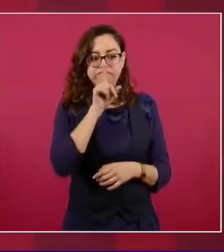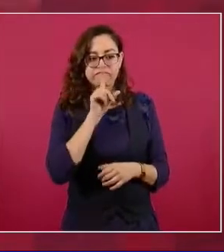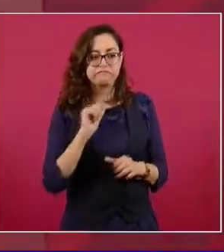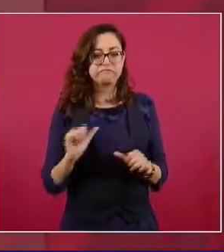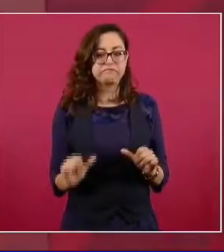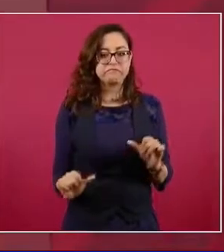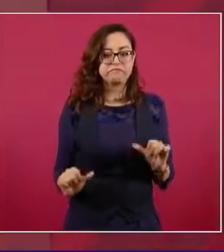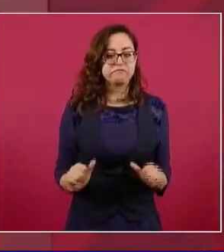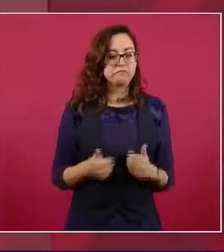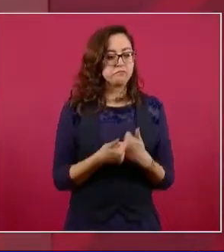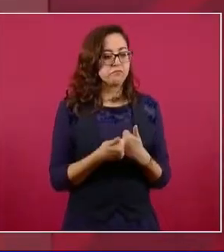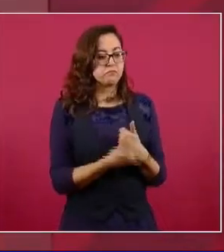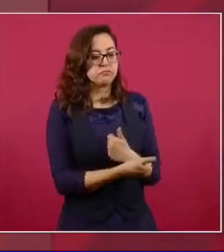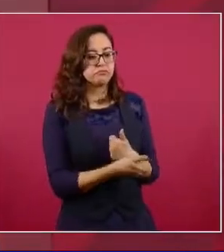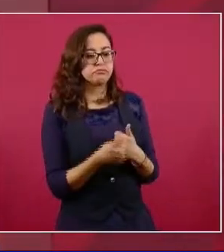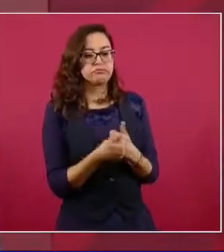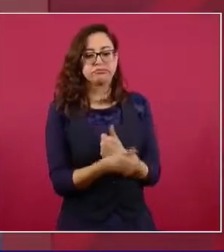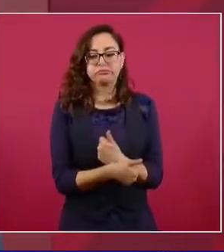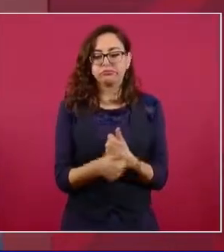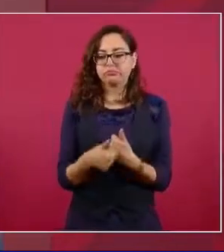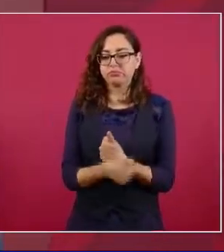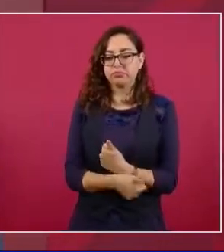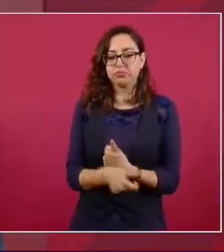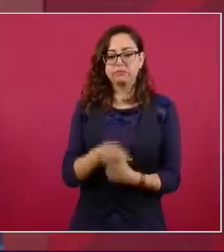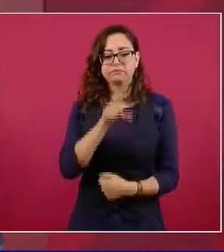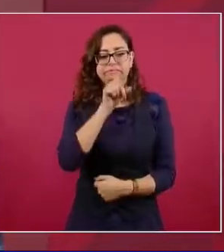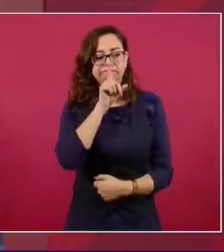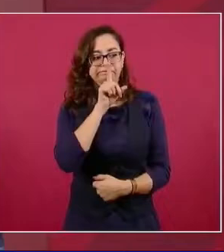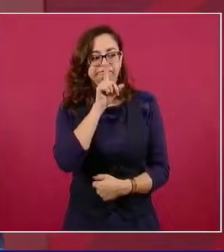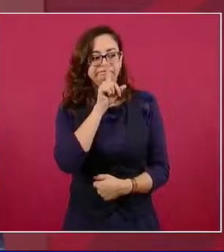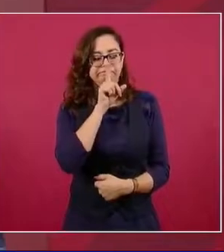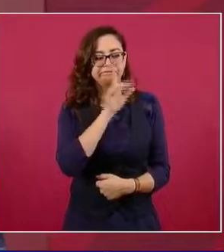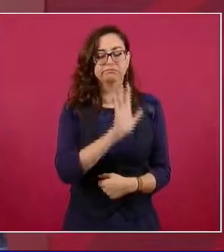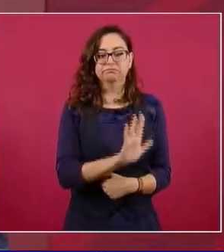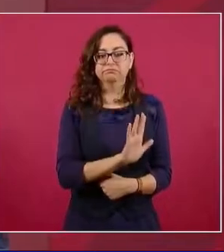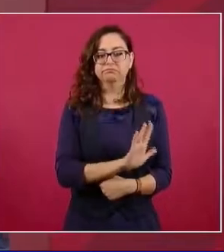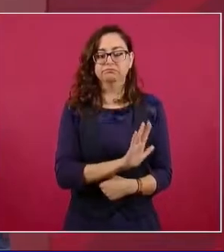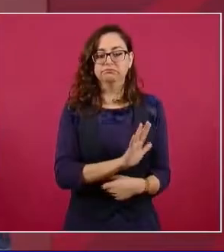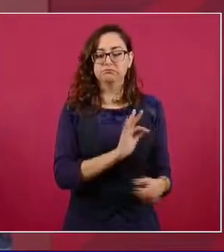perdían su respetabilidad, nunca iban a la cárcel.